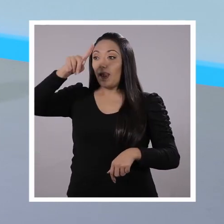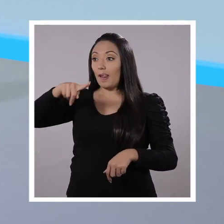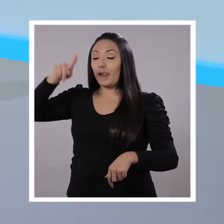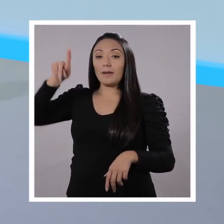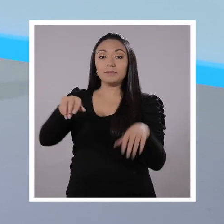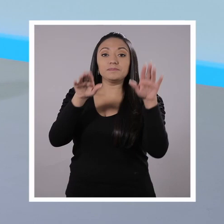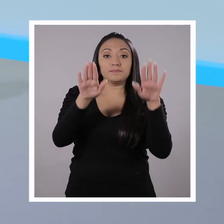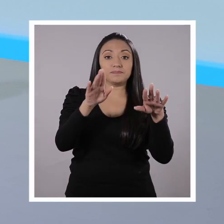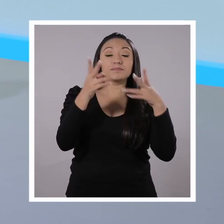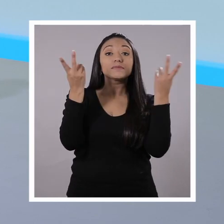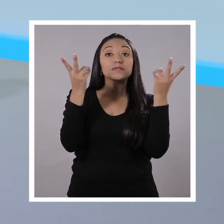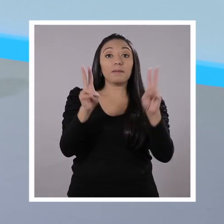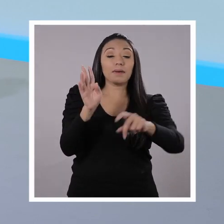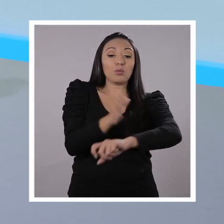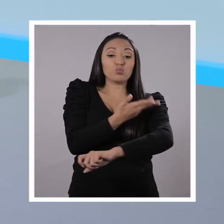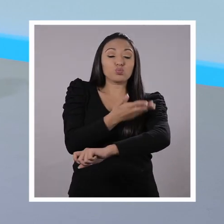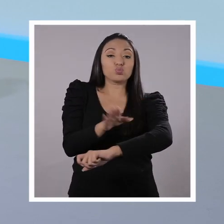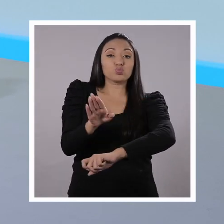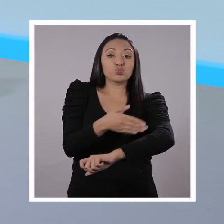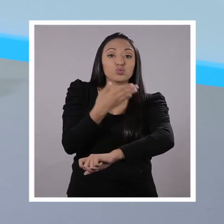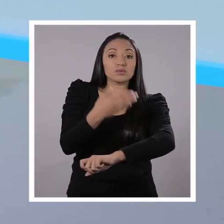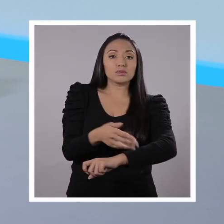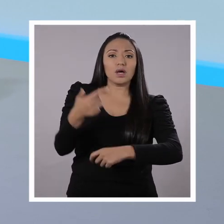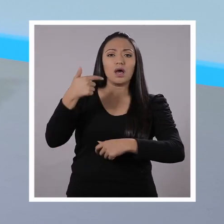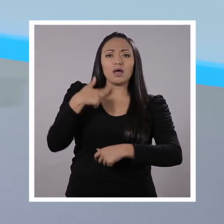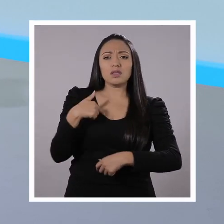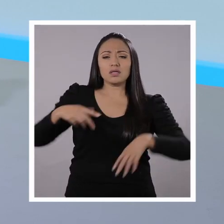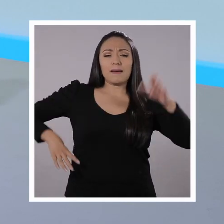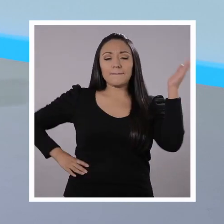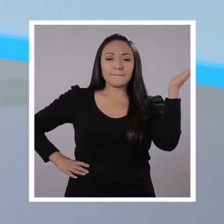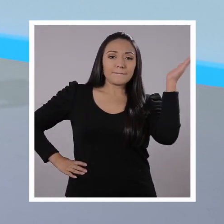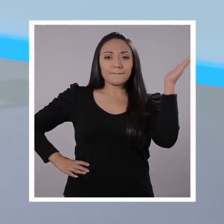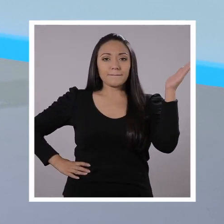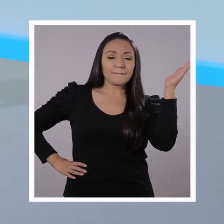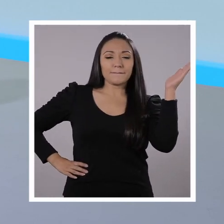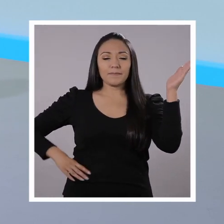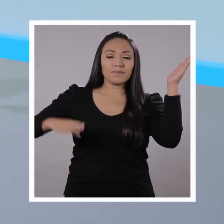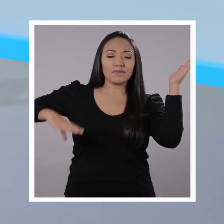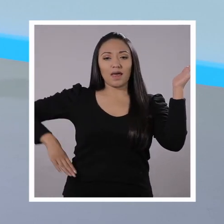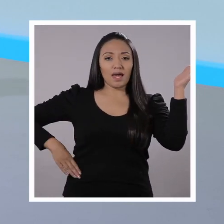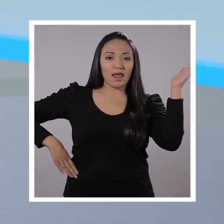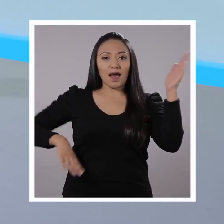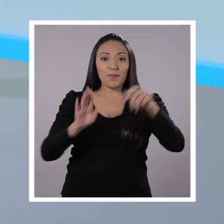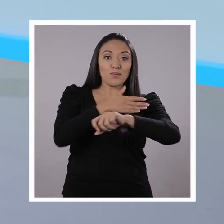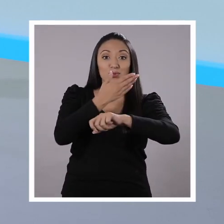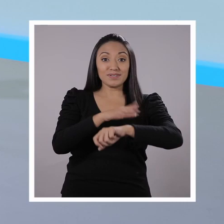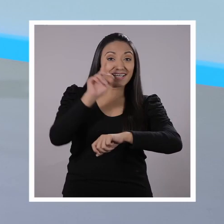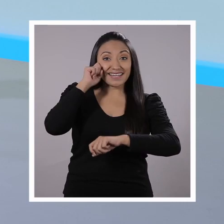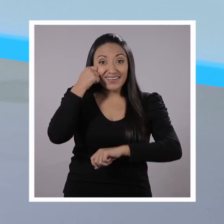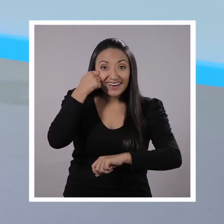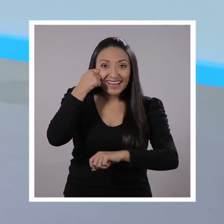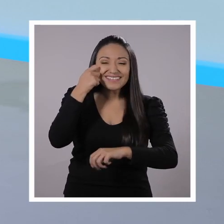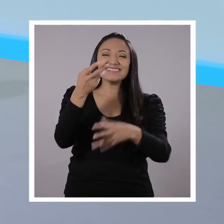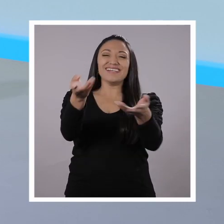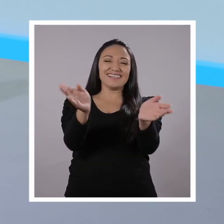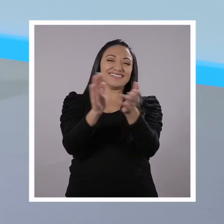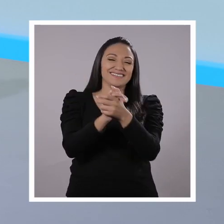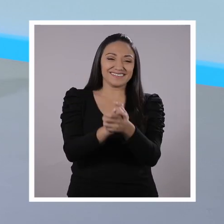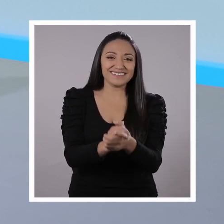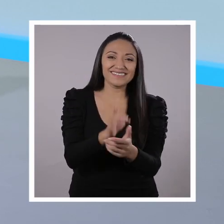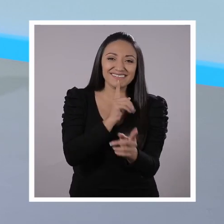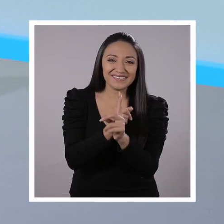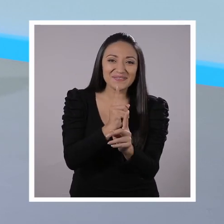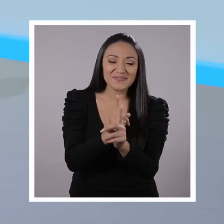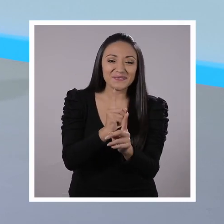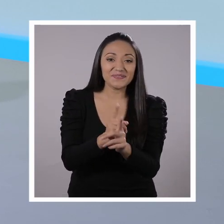También bailamos una canción sobre... Soy una taza. Una tetera. Estuvo